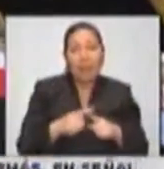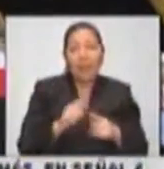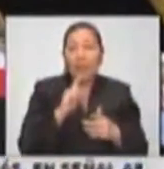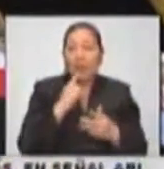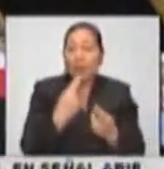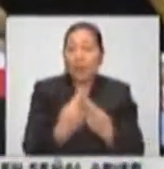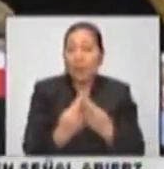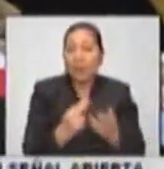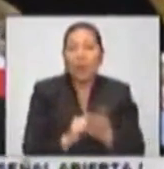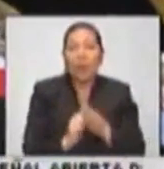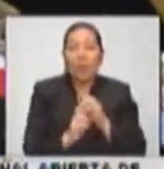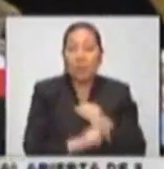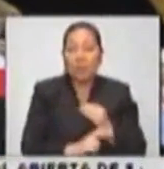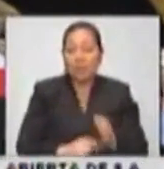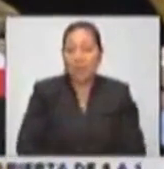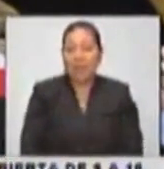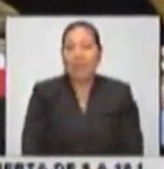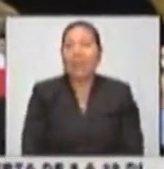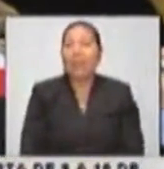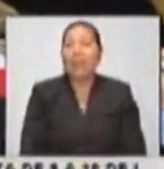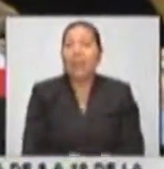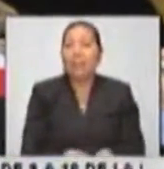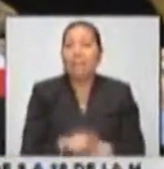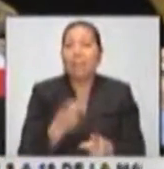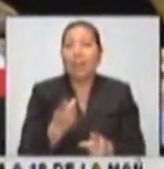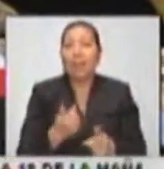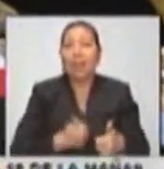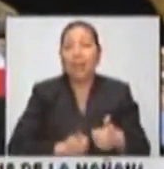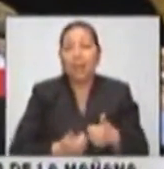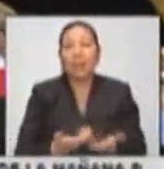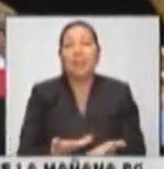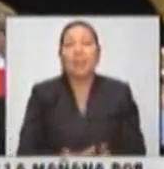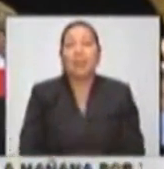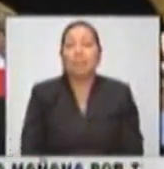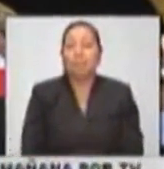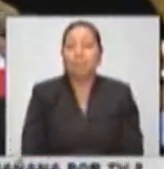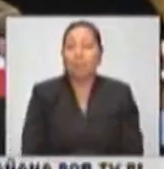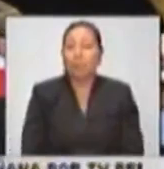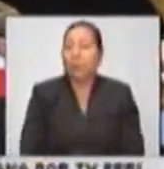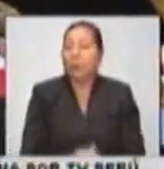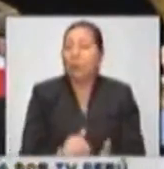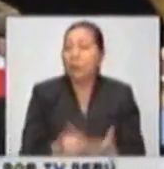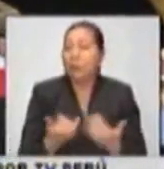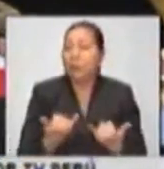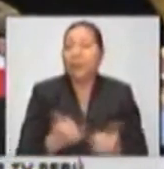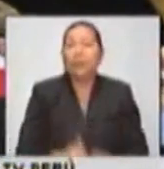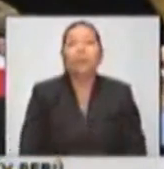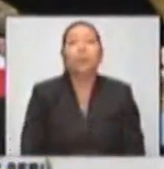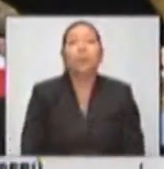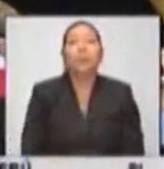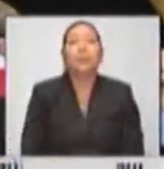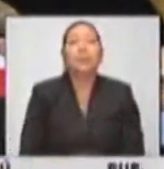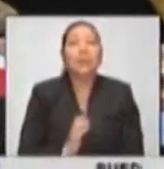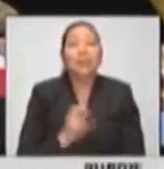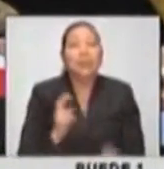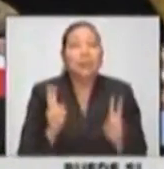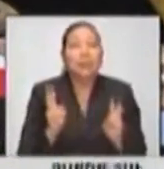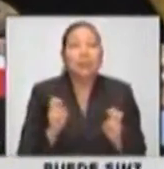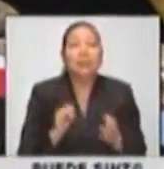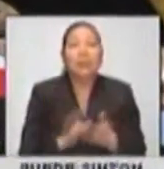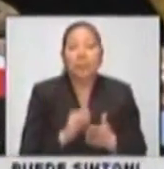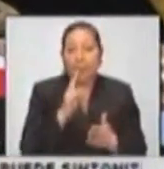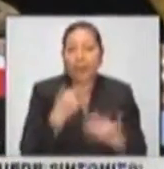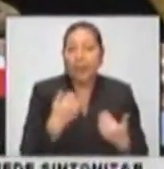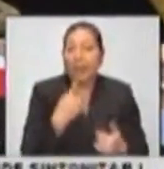los intercambios que hacen los países también para temas de lavado de activos y otros, ¿no es cierto? Todos esos son temas en los que Perú